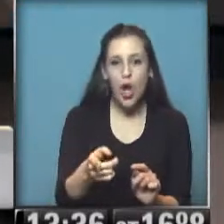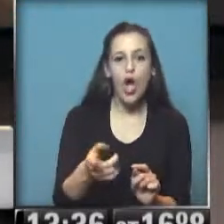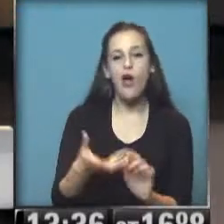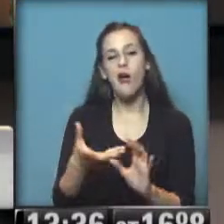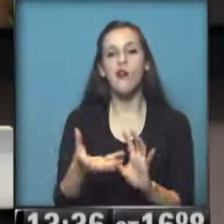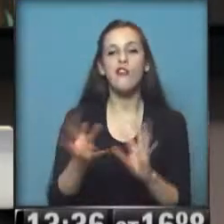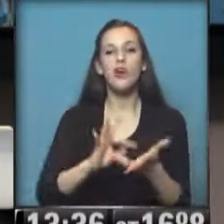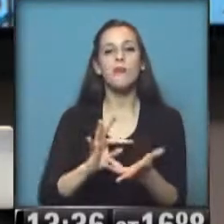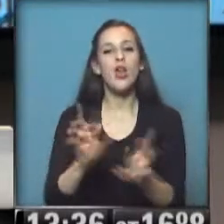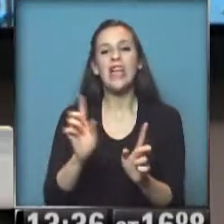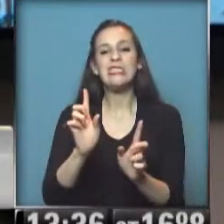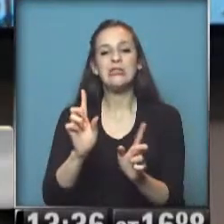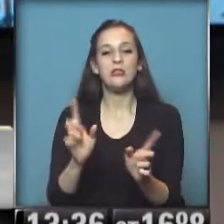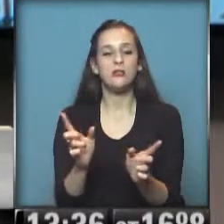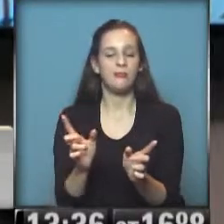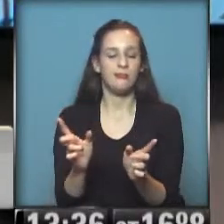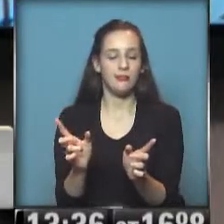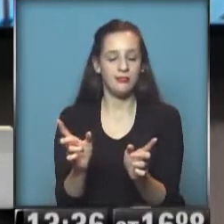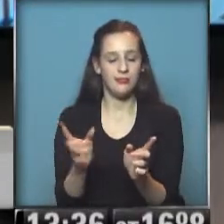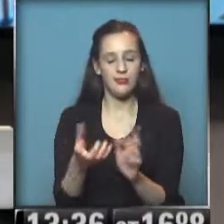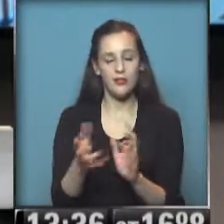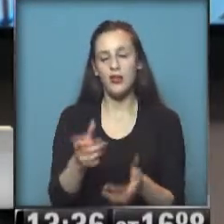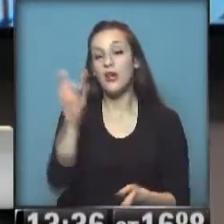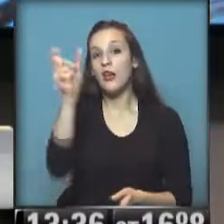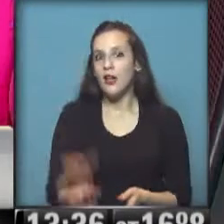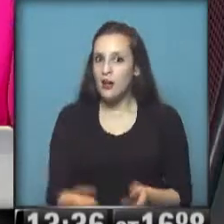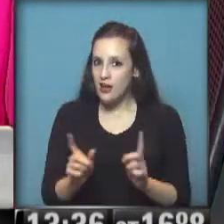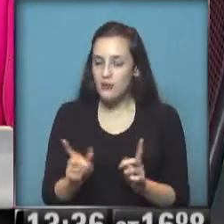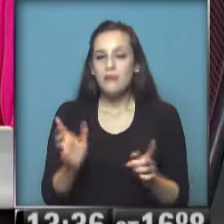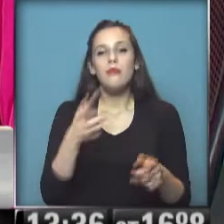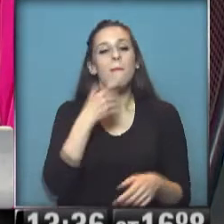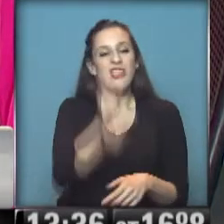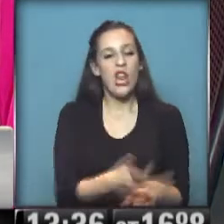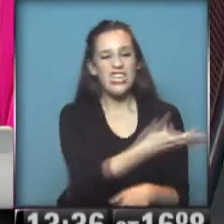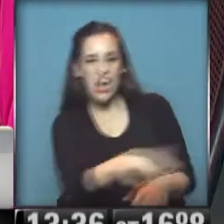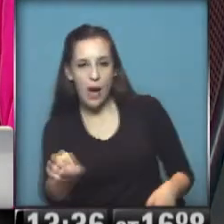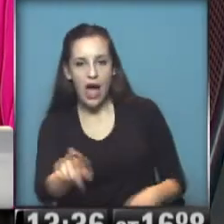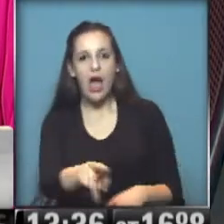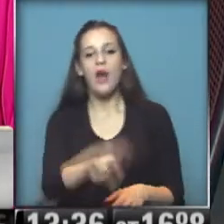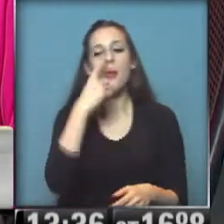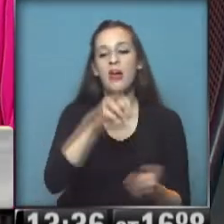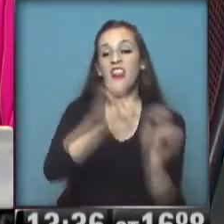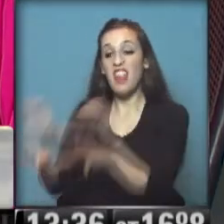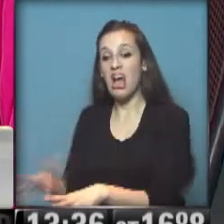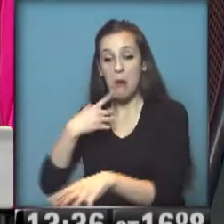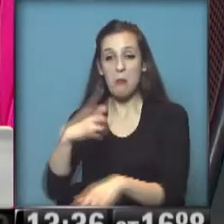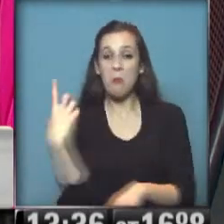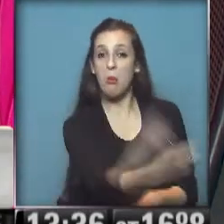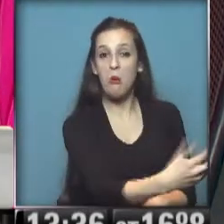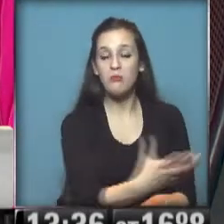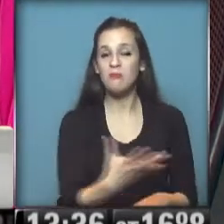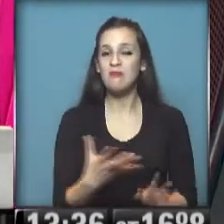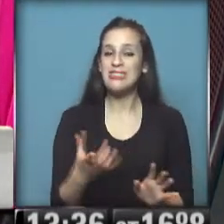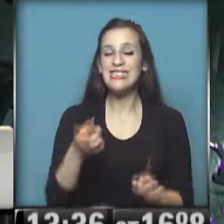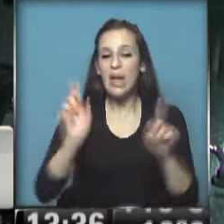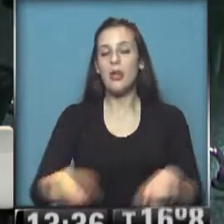vienen los grandes eslabones silvia que posibilitan que todo esto siga funcionando hablamos de trata porque hablemos también